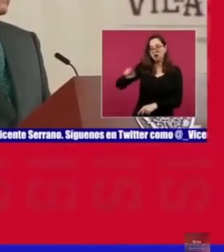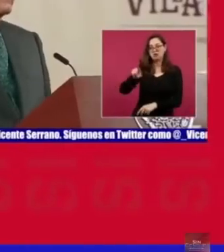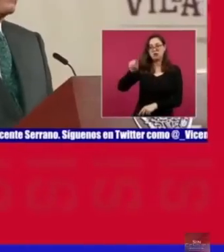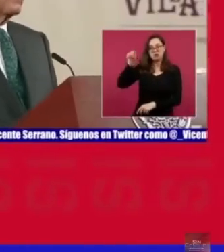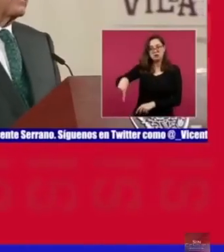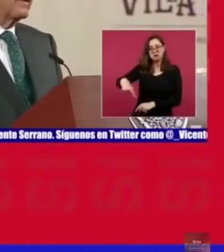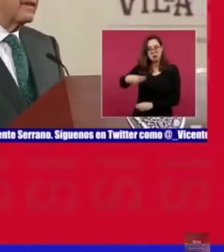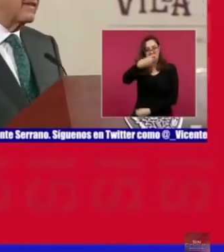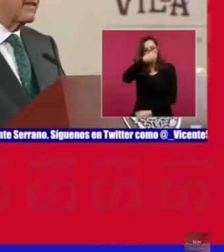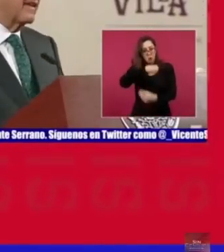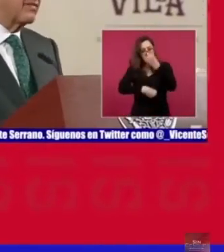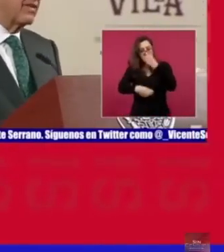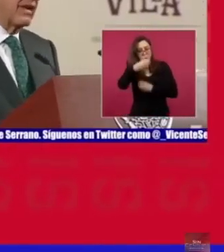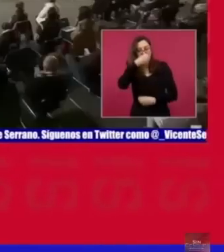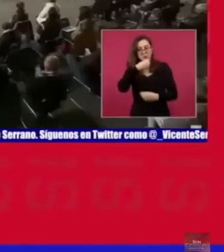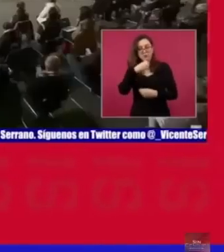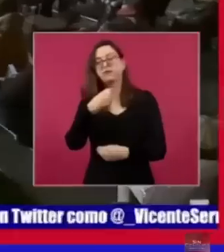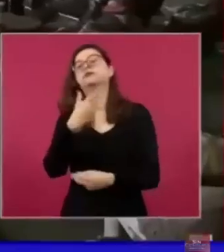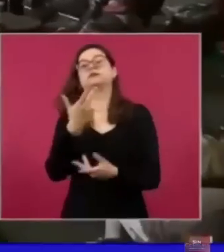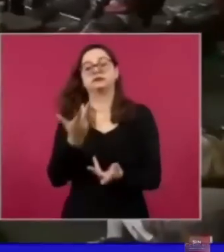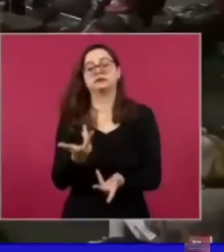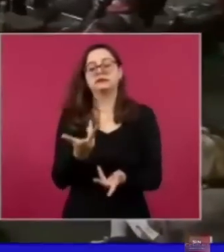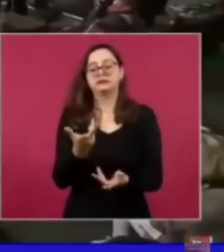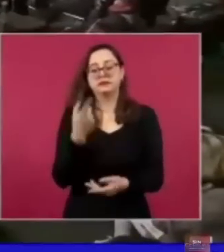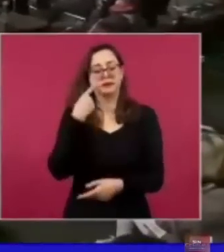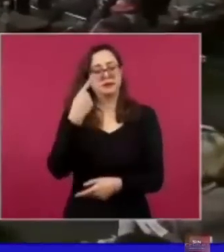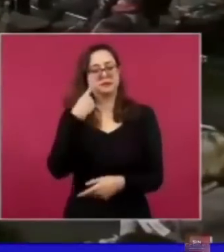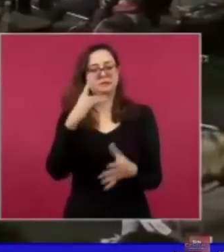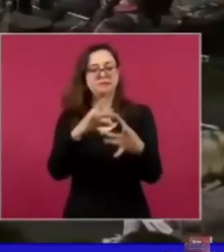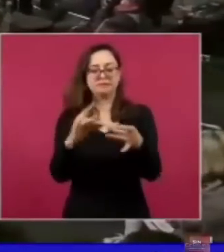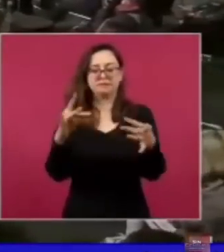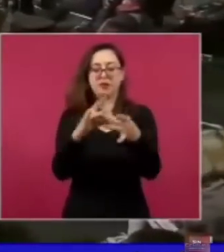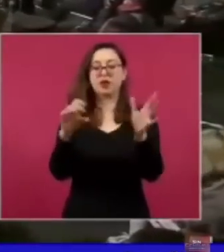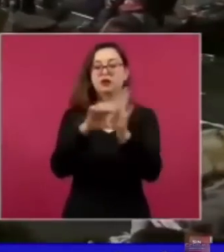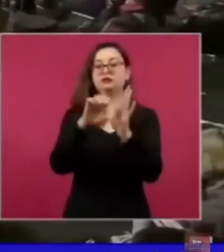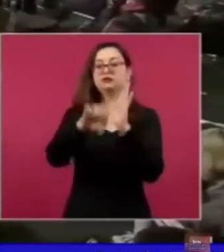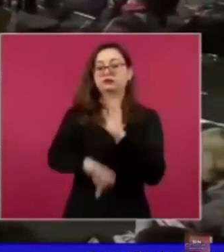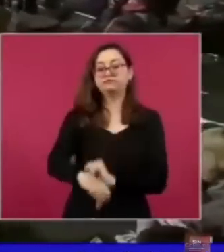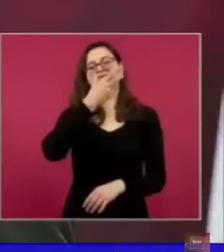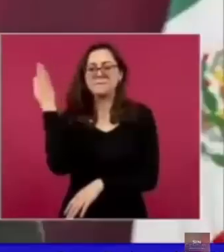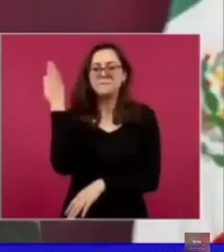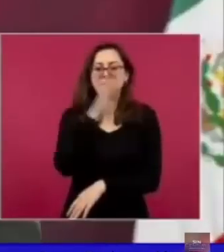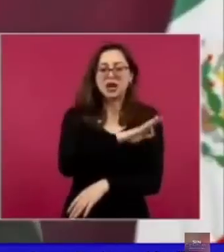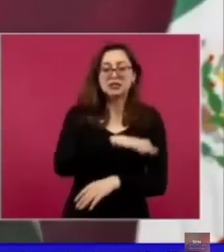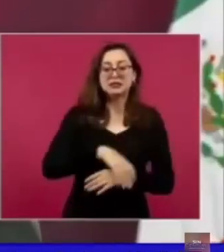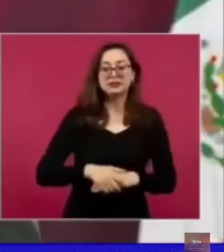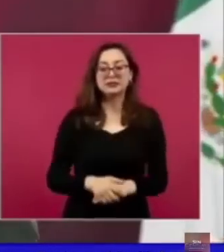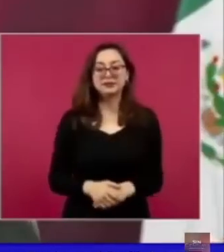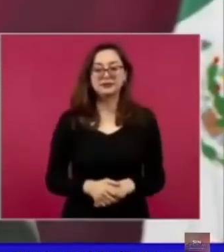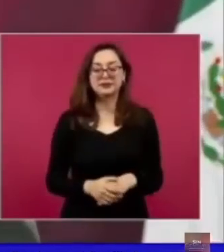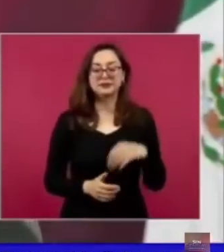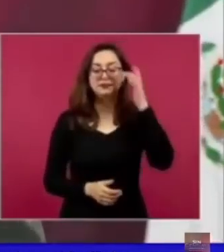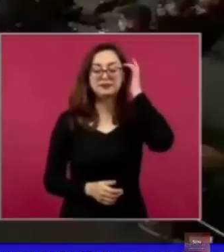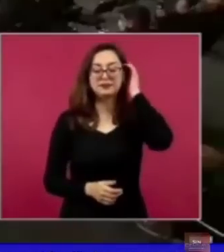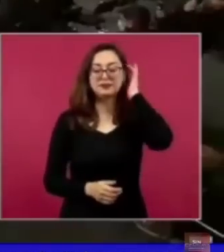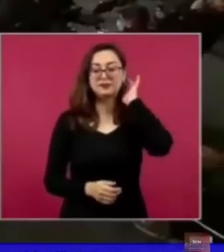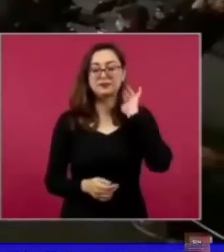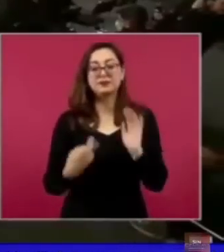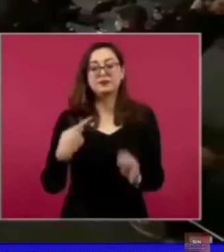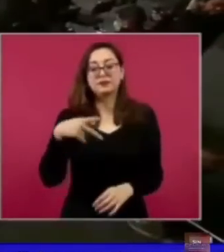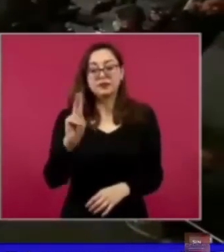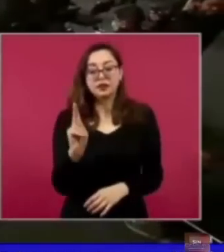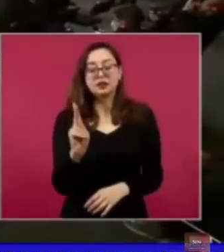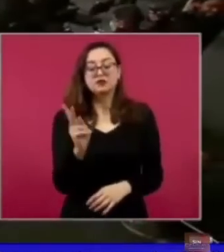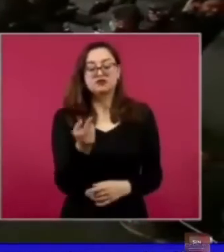y Florence Cassé. El presidente lanzó el reto esta mañana al periodista Carlos Loret de Mola que vaya a la conferencia